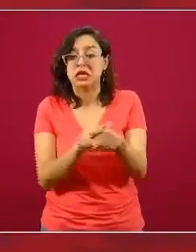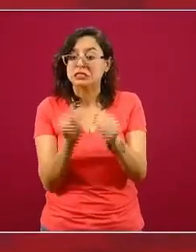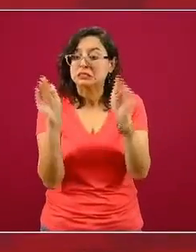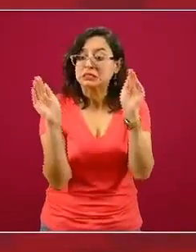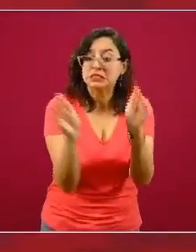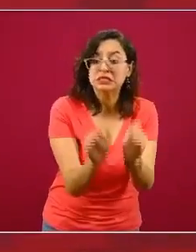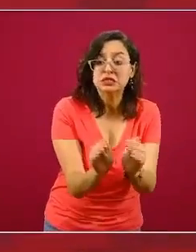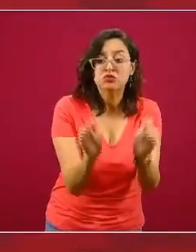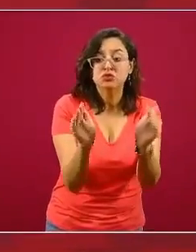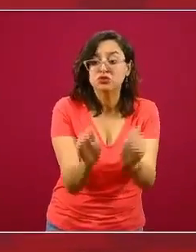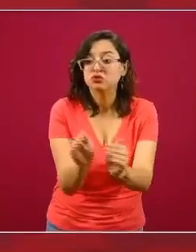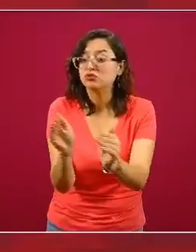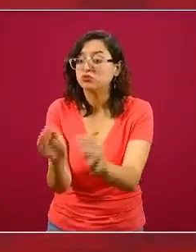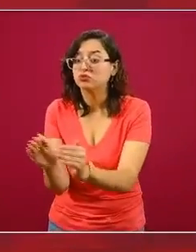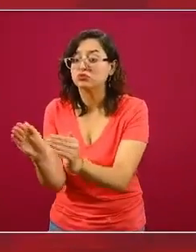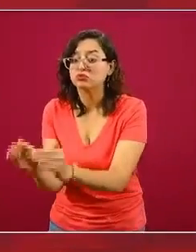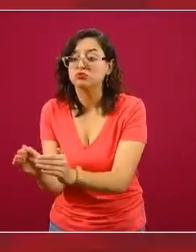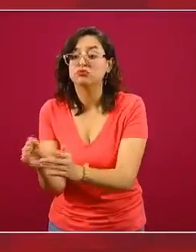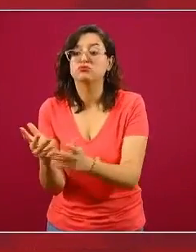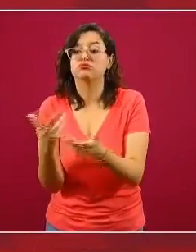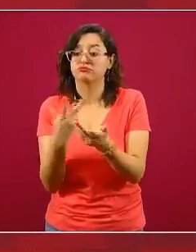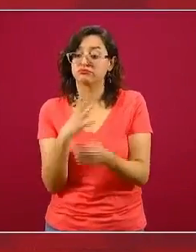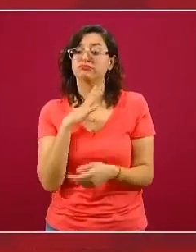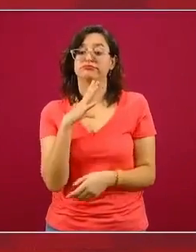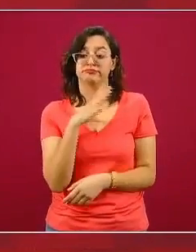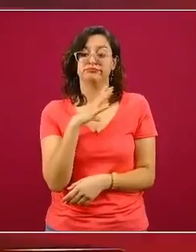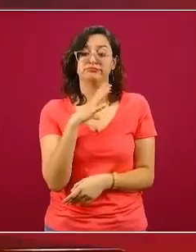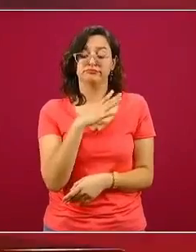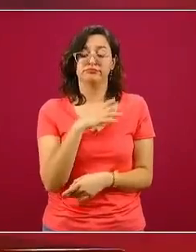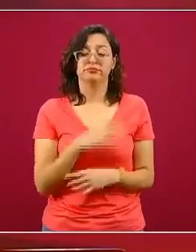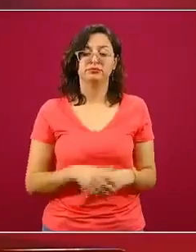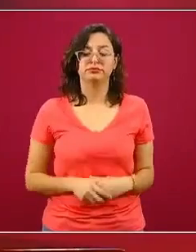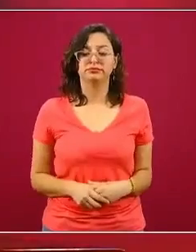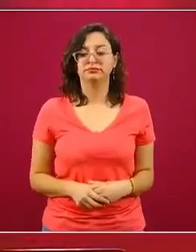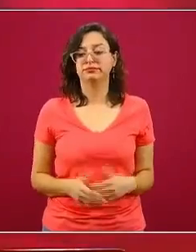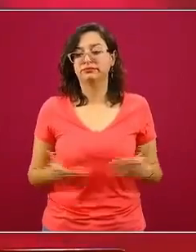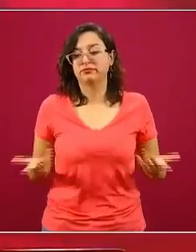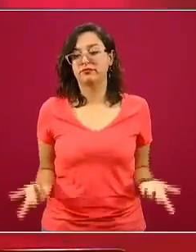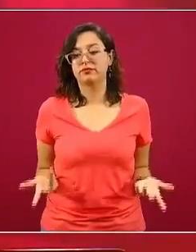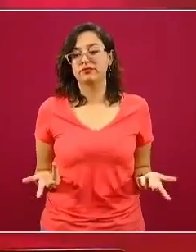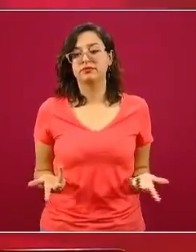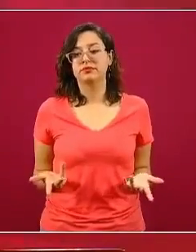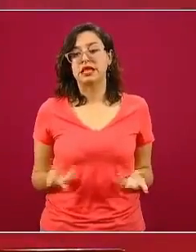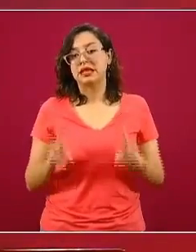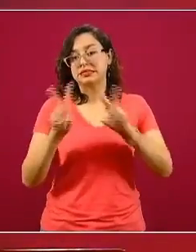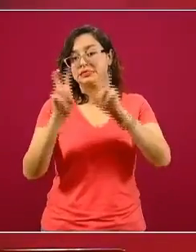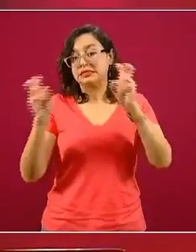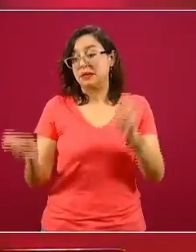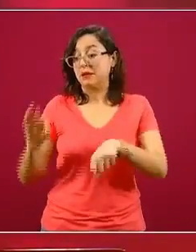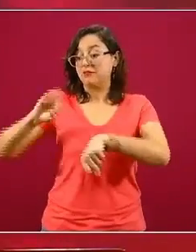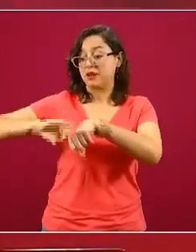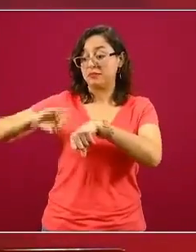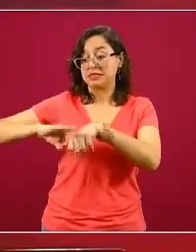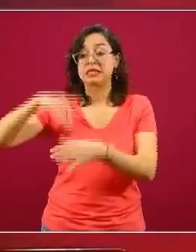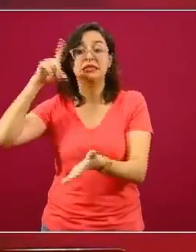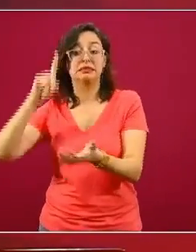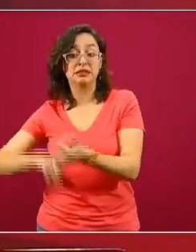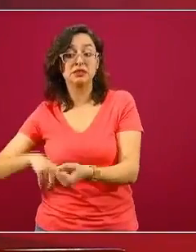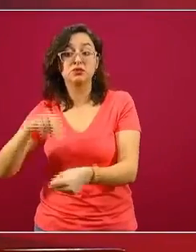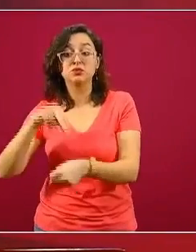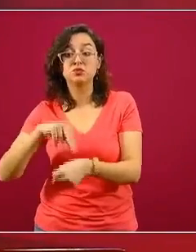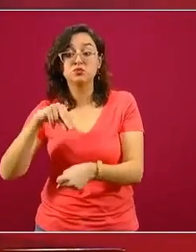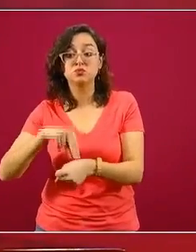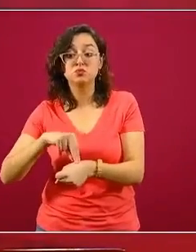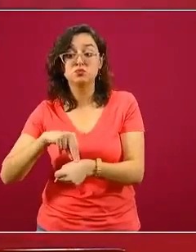iniciativas de menor capacidad. Concretamente, en el caso de los consultorios adyacentes a farmacia, no